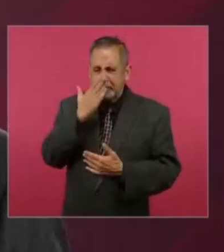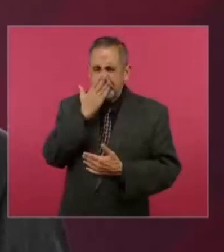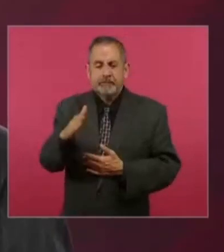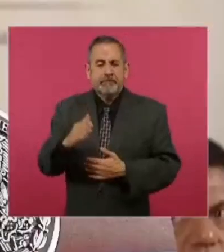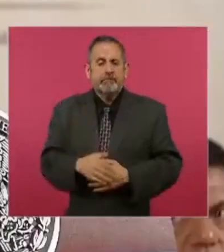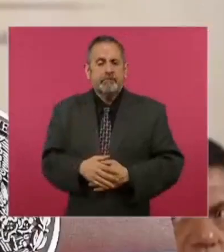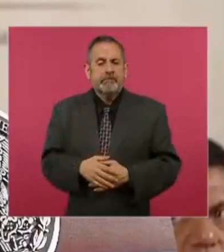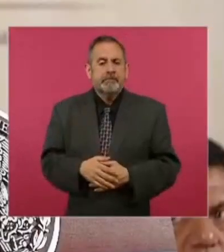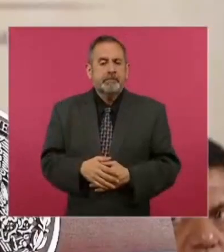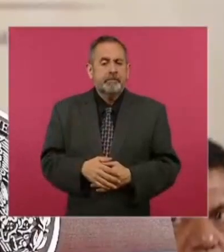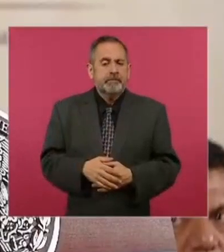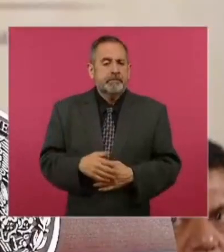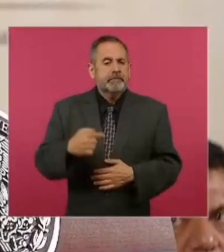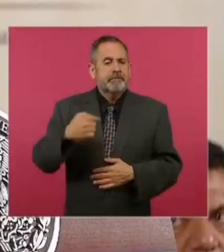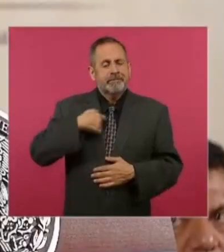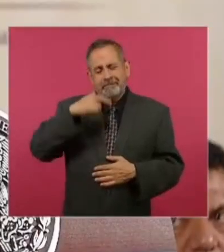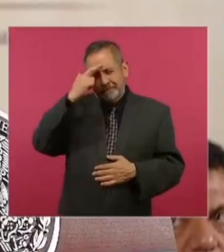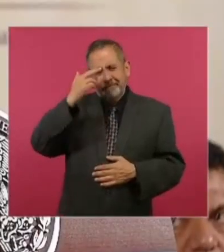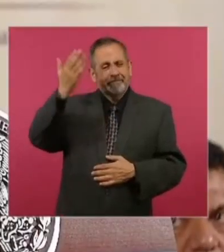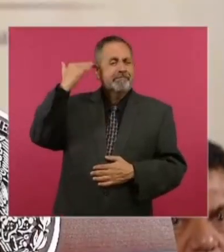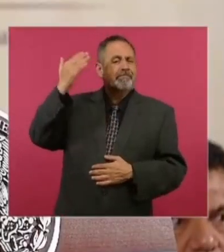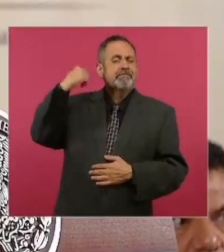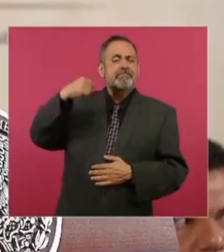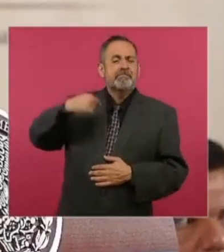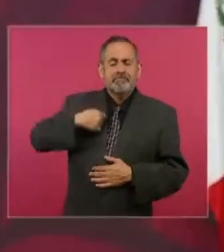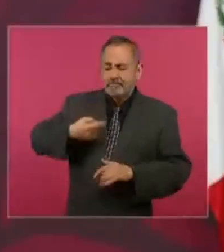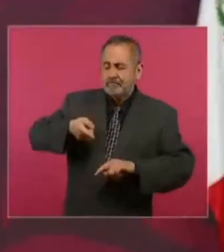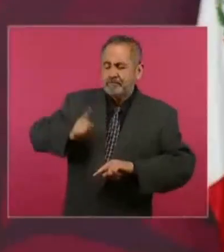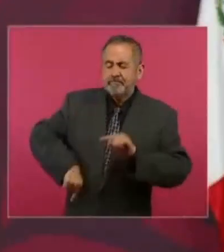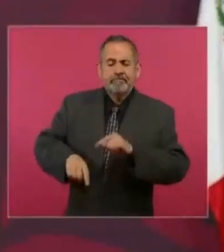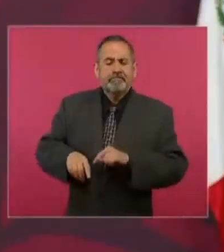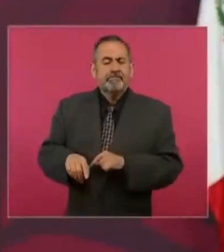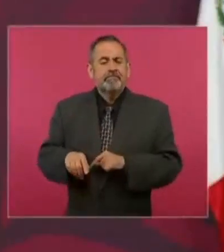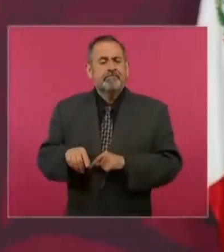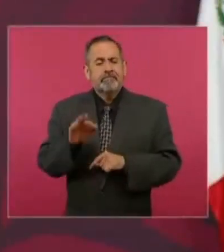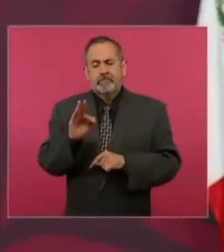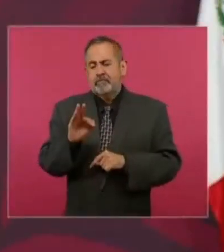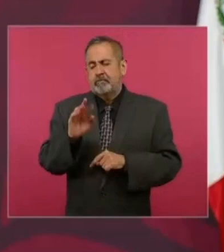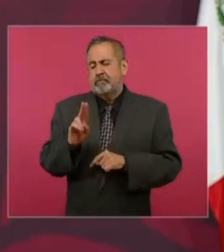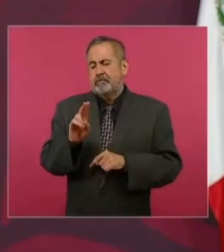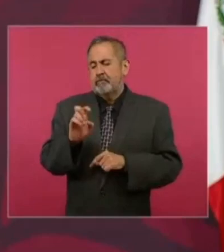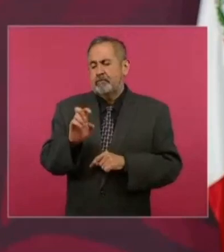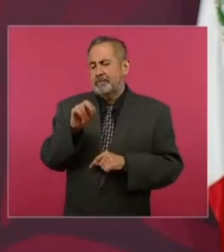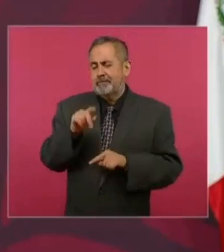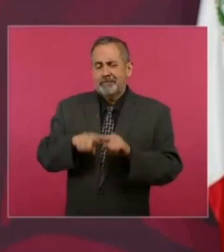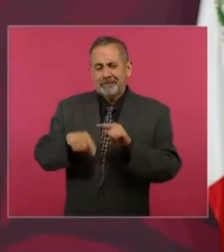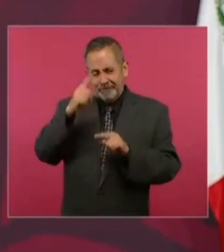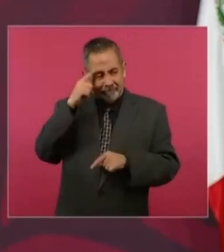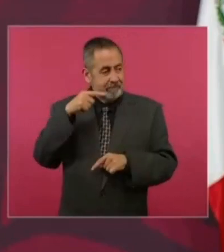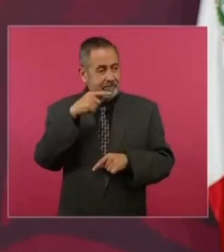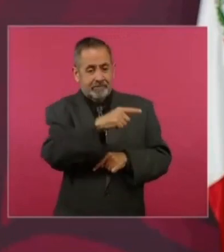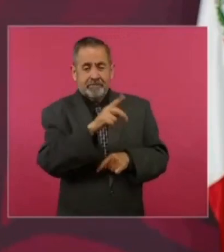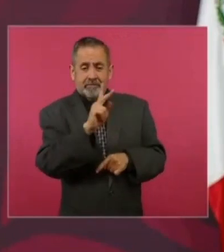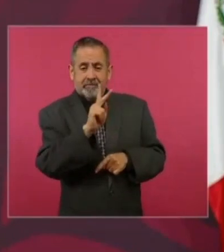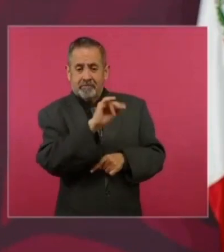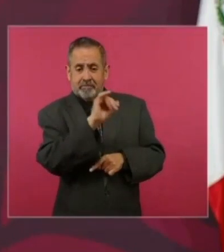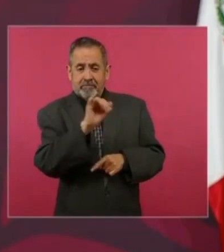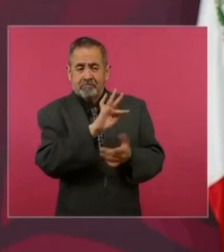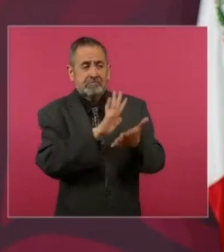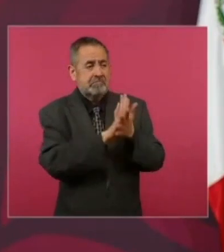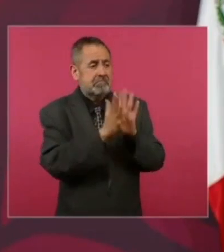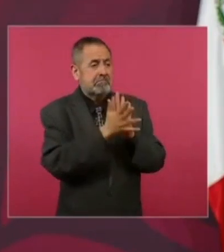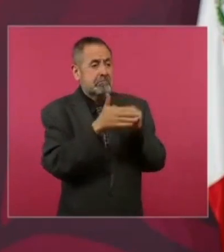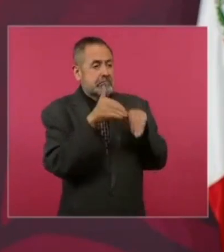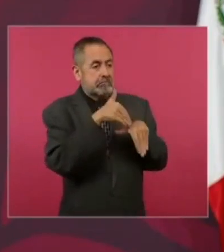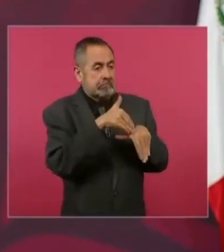a nivel nacional Federal como lo quieran ver en Estados Unidos pero en los Estados en la mayoría